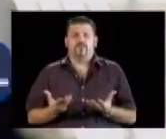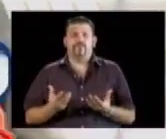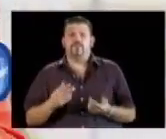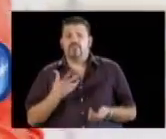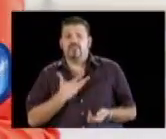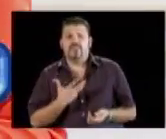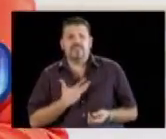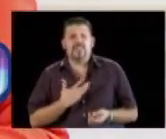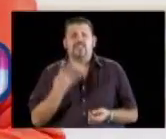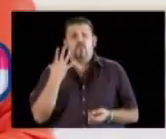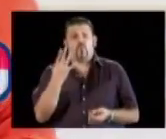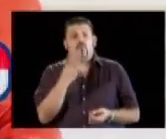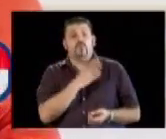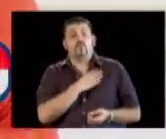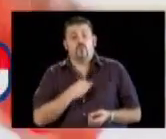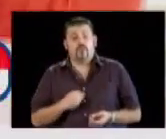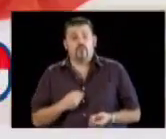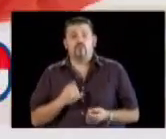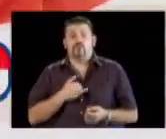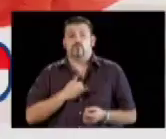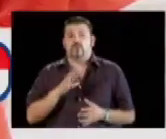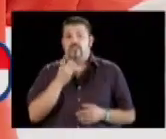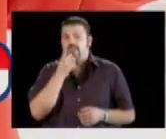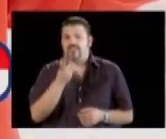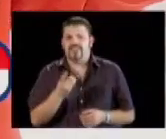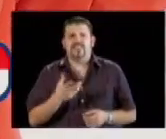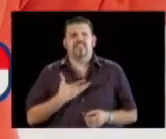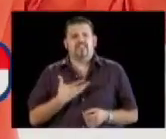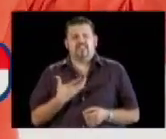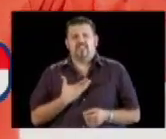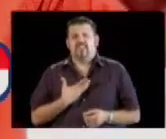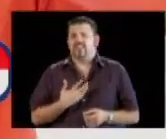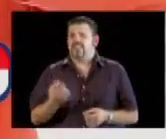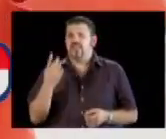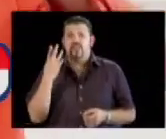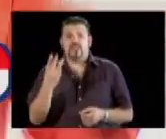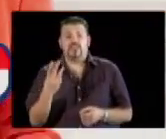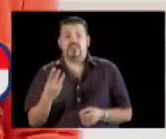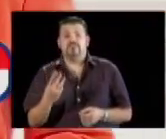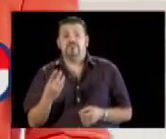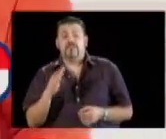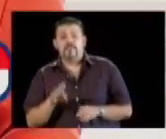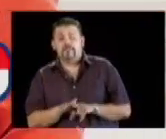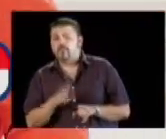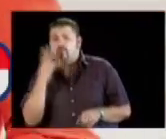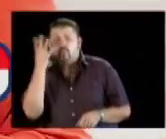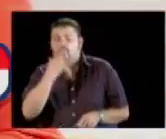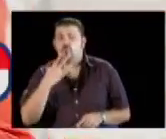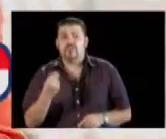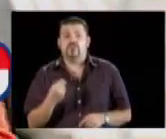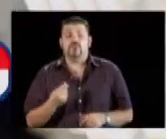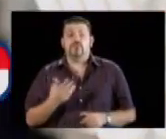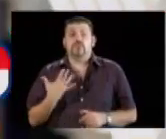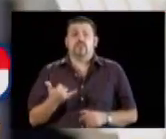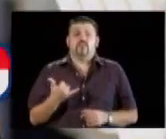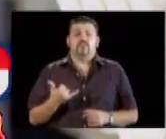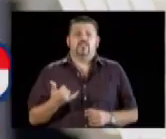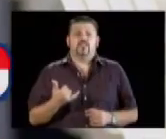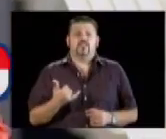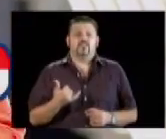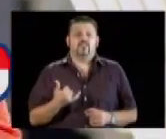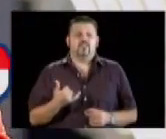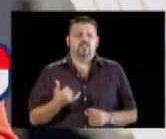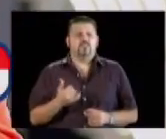Tiene 4 hijos, como ya les decía, tiene 2 nietos, un niño y una niña divinos, y se